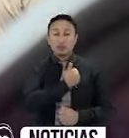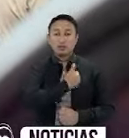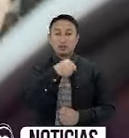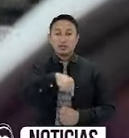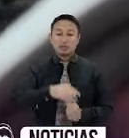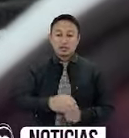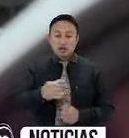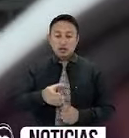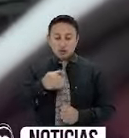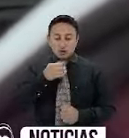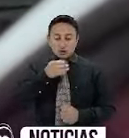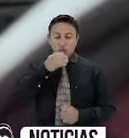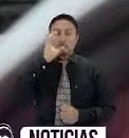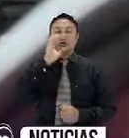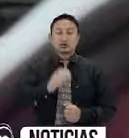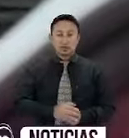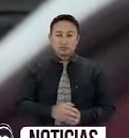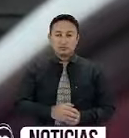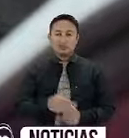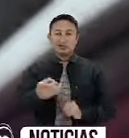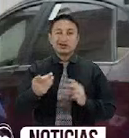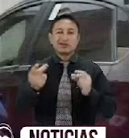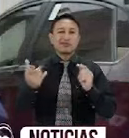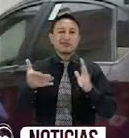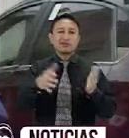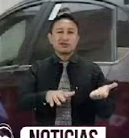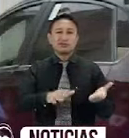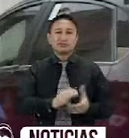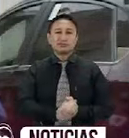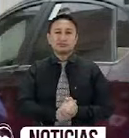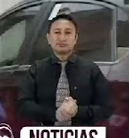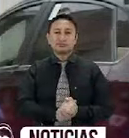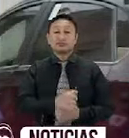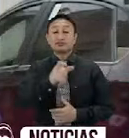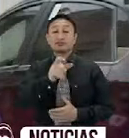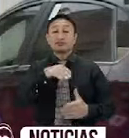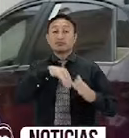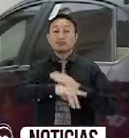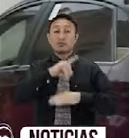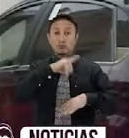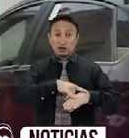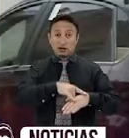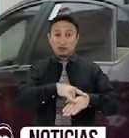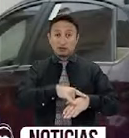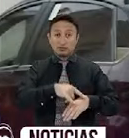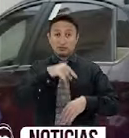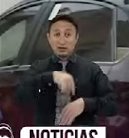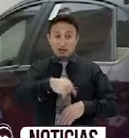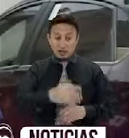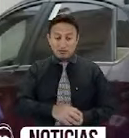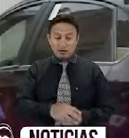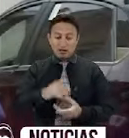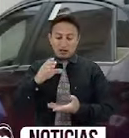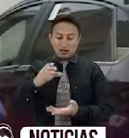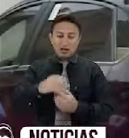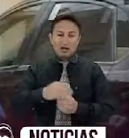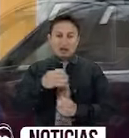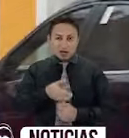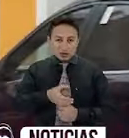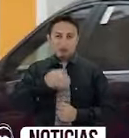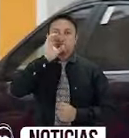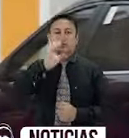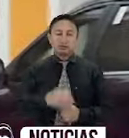brebaje químico que le ocasionó la muerte instantánea. El señor ingresó al baño y aparentemente ingirió una bebida